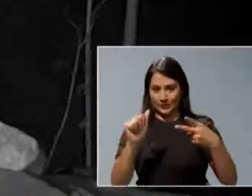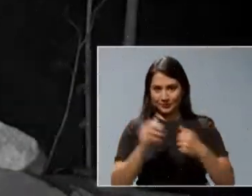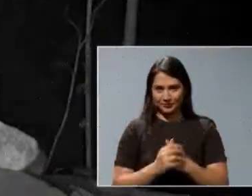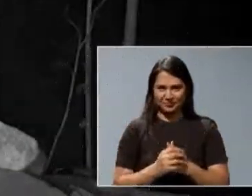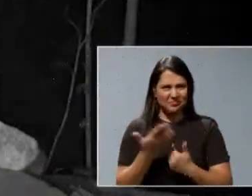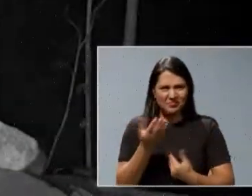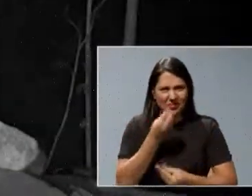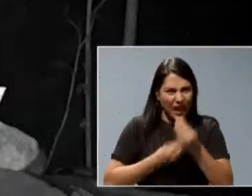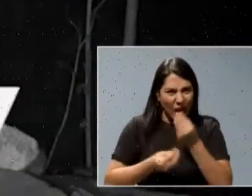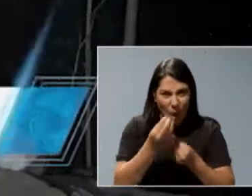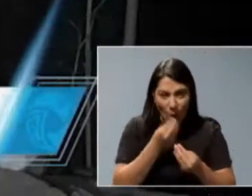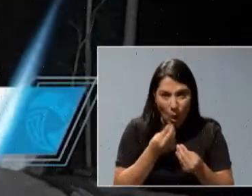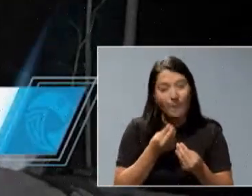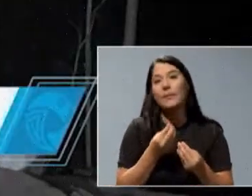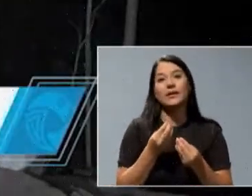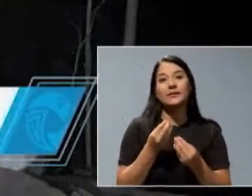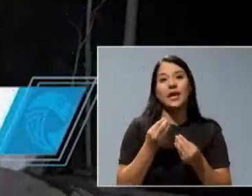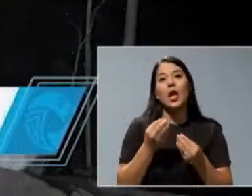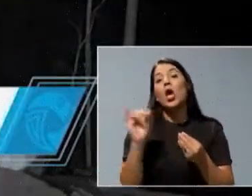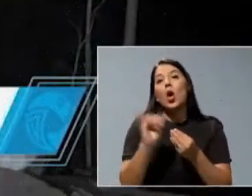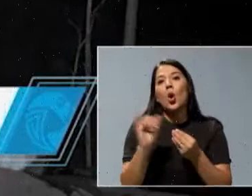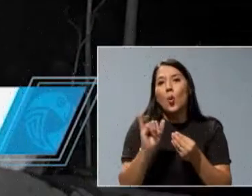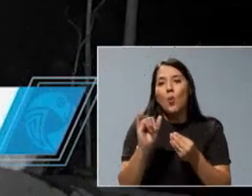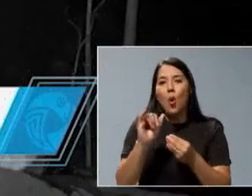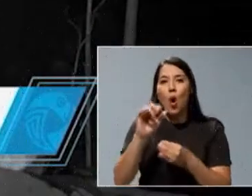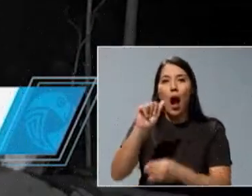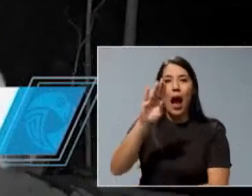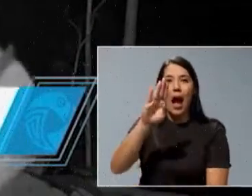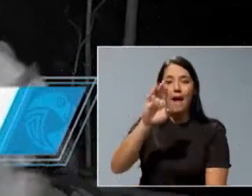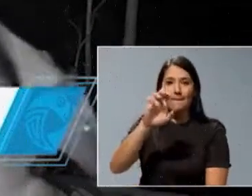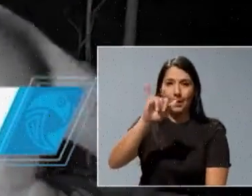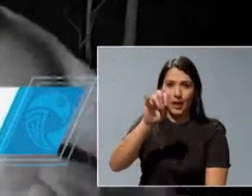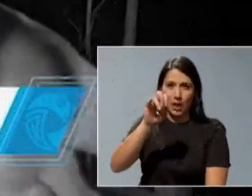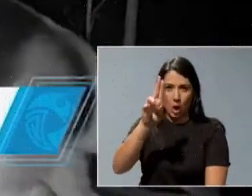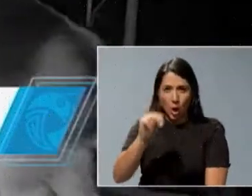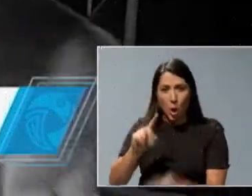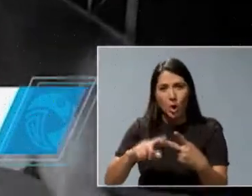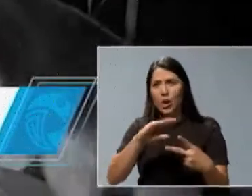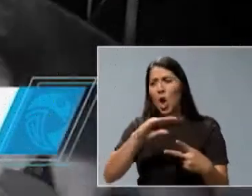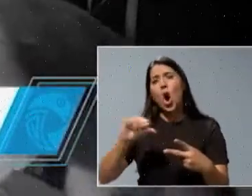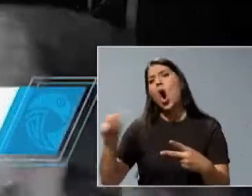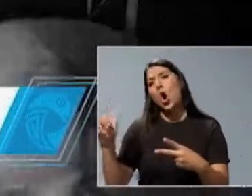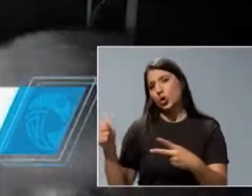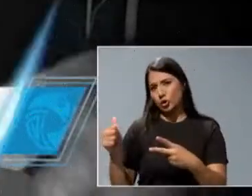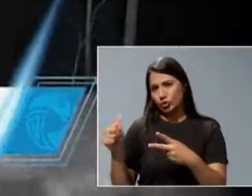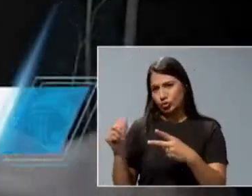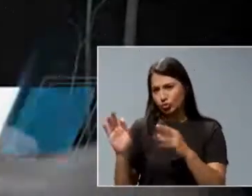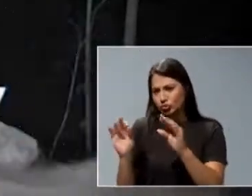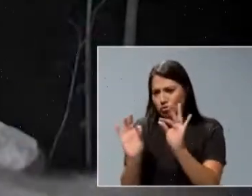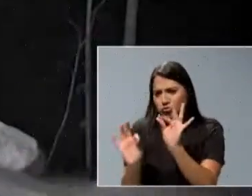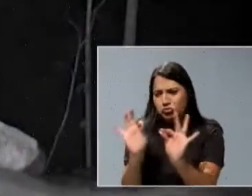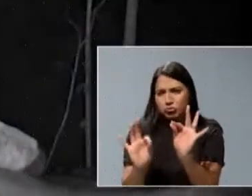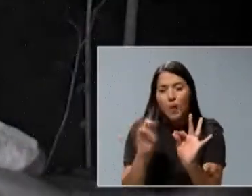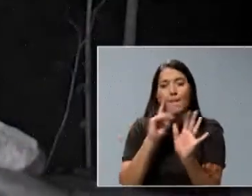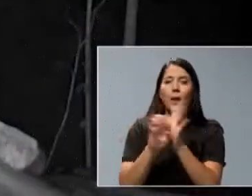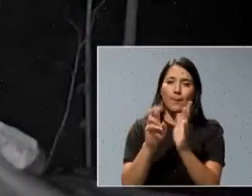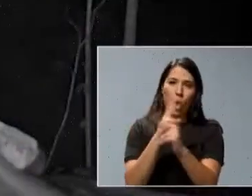alimentan principalmente de larvas de abejones y otros insectos, principalmente hormigas y termitas.